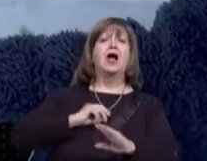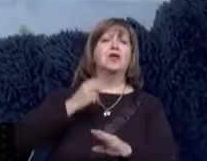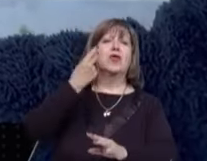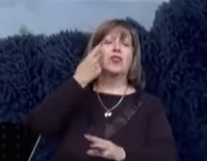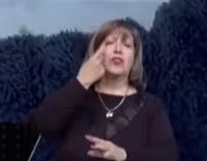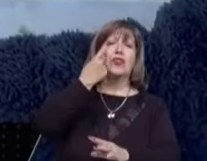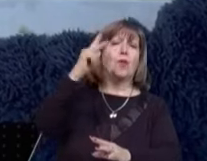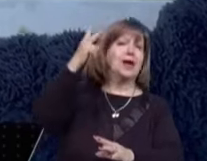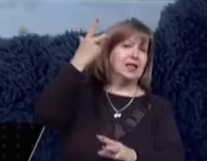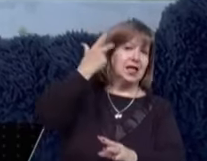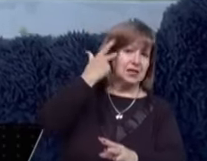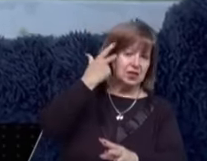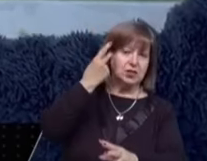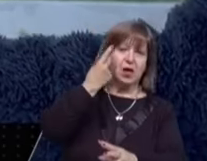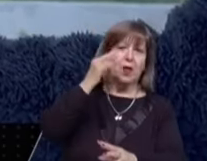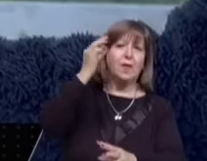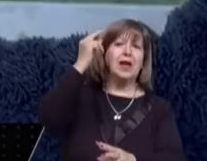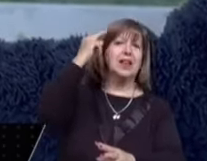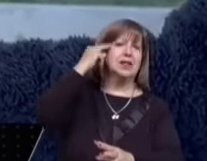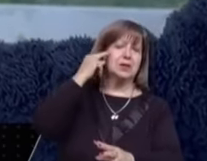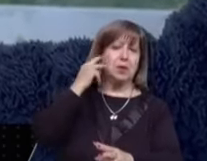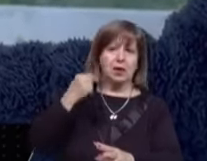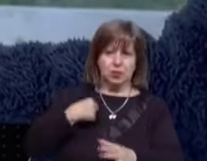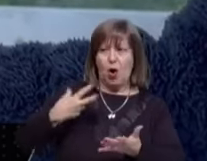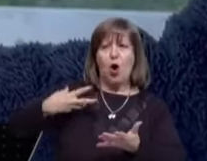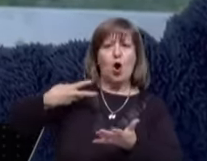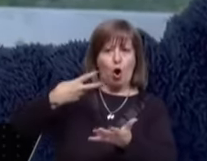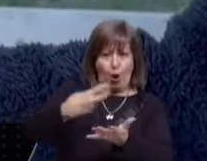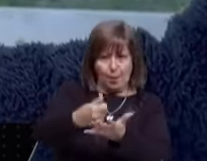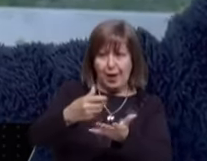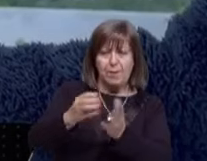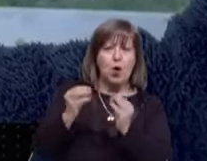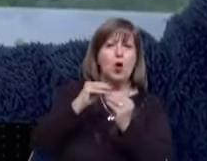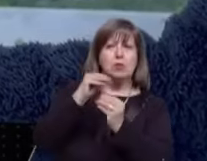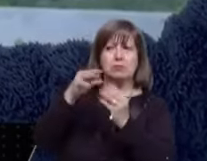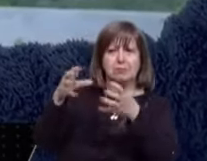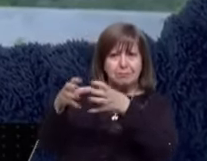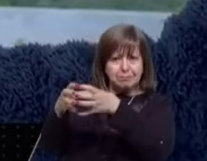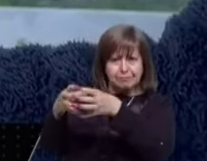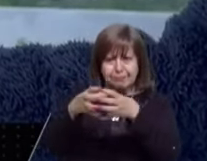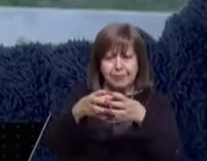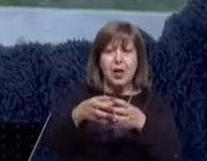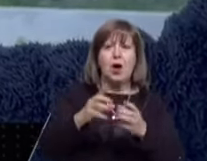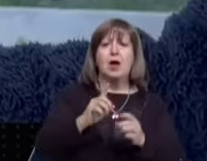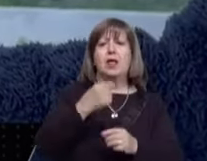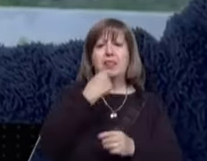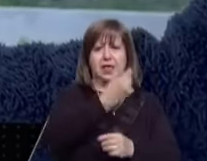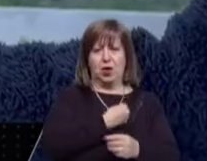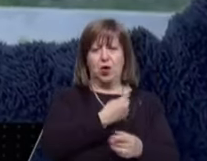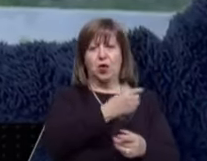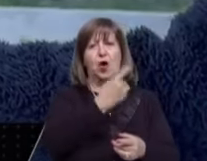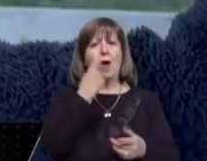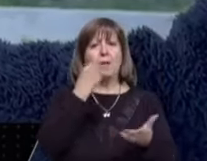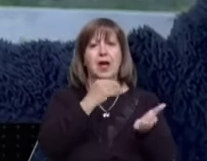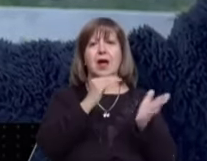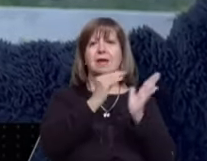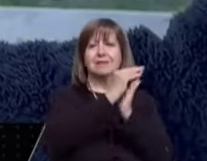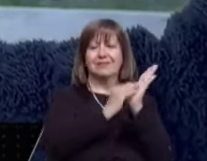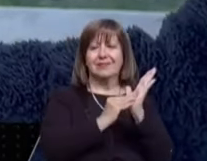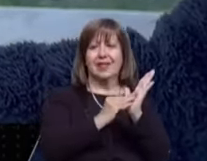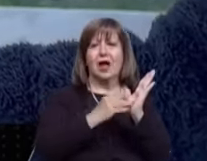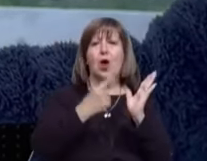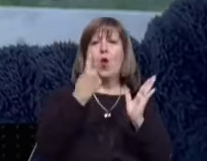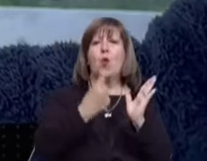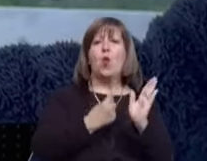2019 compramos con boleto de compraventa él se comprometió en un año y medio en el mismo boleto figura en